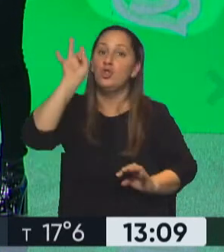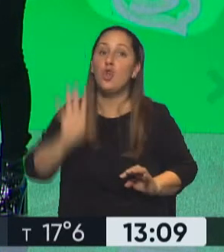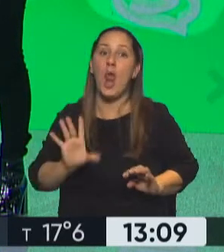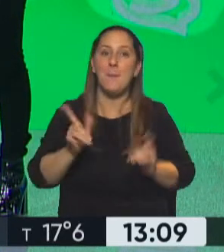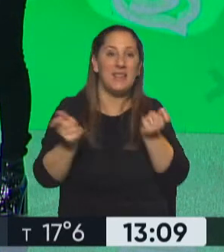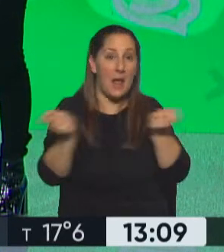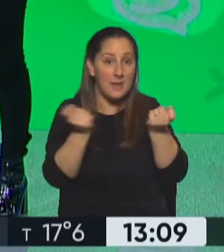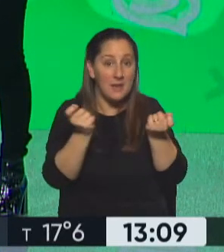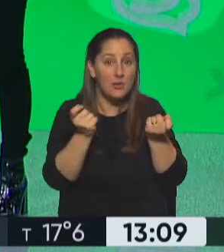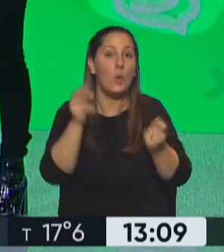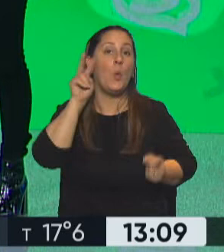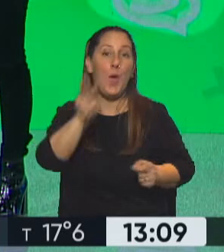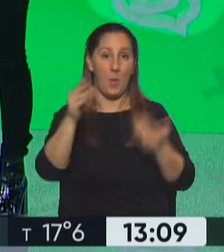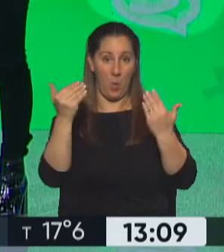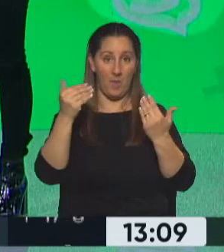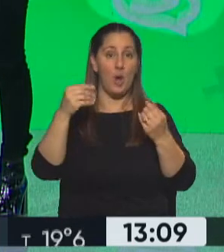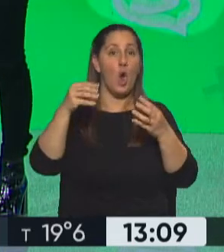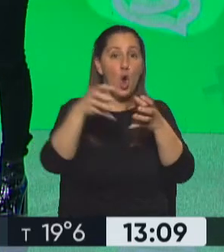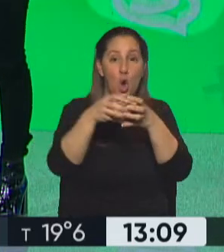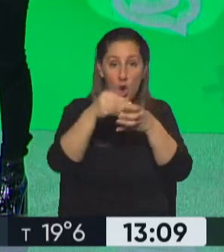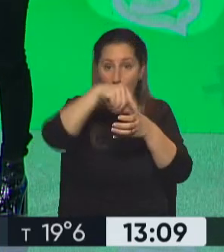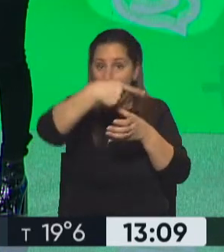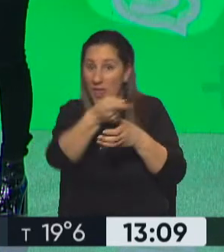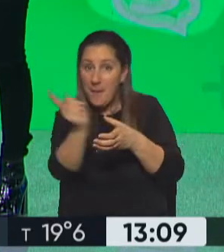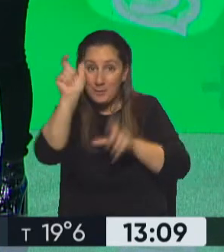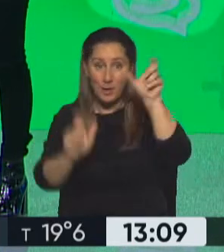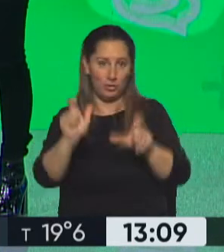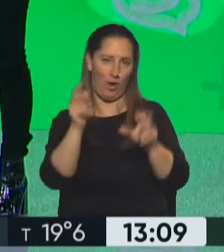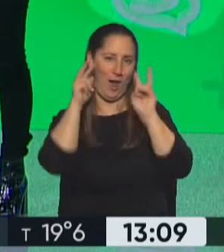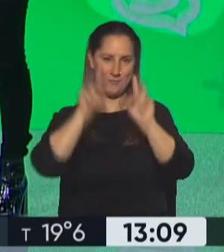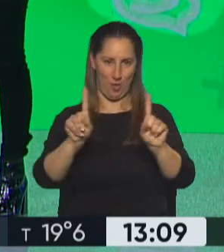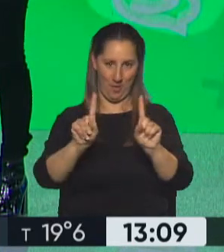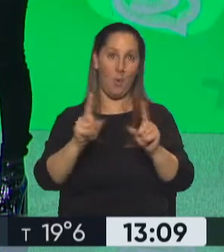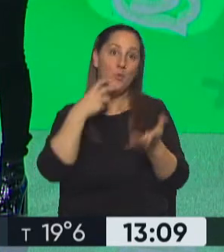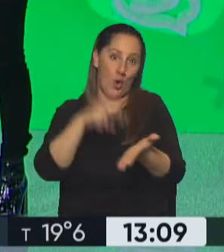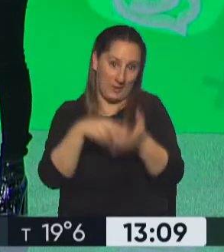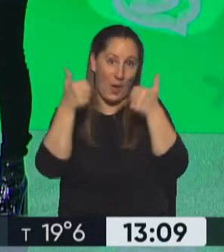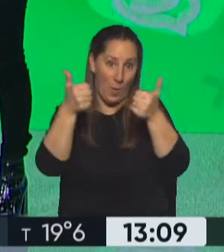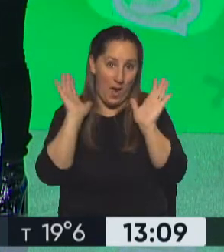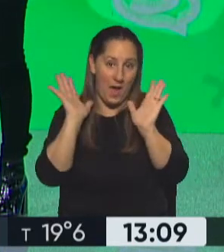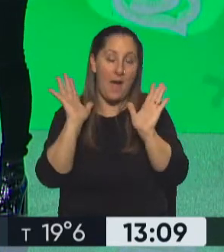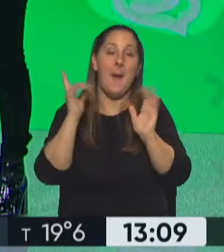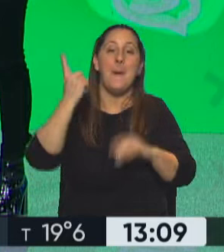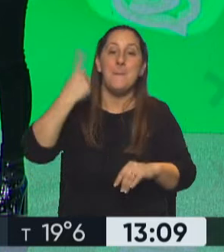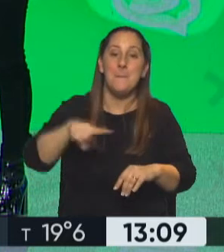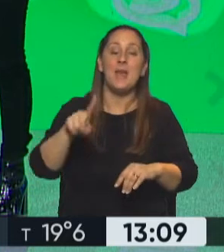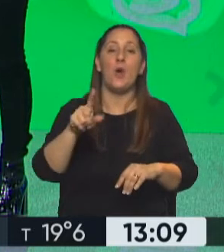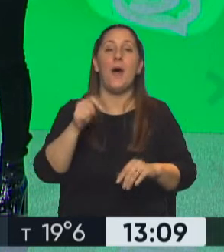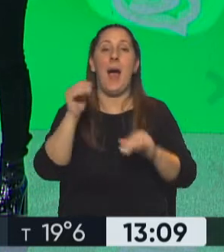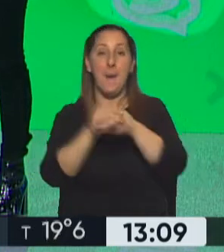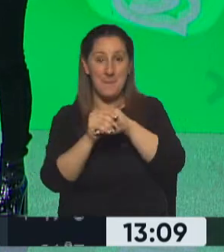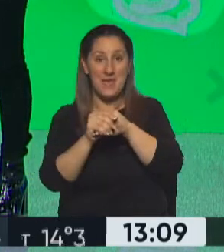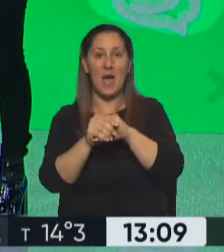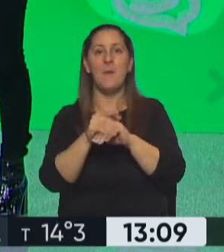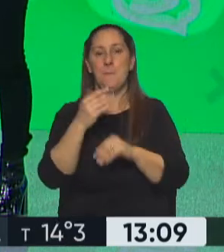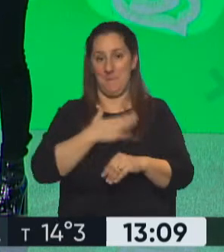Solo el administrador va a ver y el resto. No va a ver que te fuiste del grupo, es una gran noticia, a menos que tenga ese problema. Tengo una amiga que tiene ese